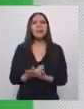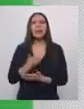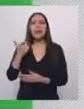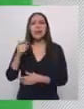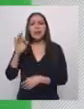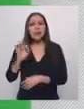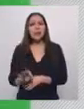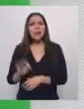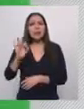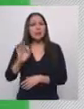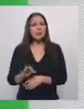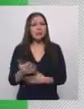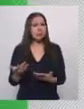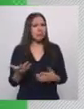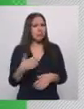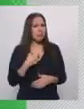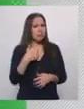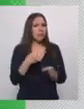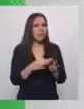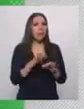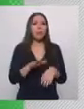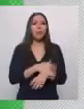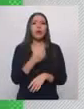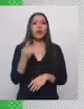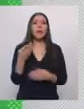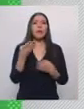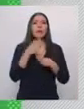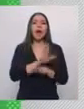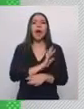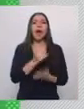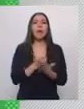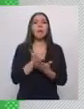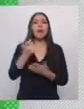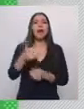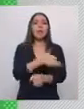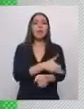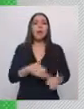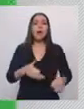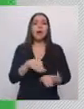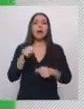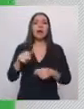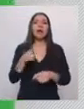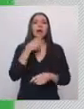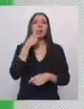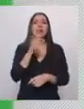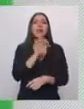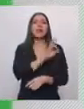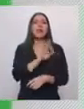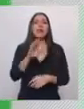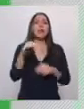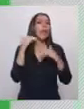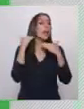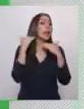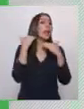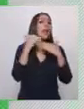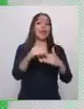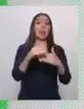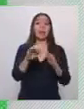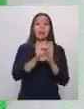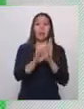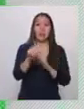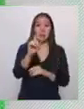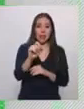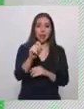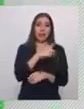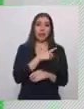pagando puntual? Porque el banco me lo tomaba ya como un pago tardío. O sea, ya era la fecha límite. Es antes de esa fecha en el caso de mi banco,